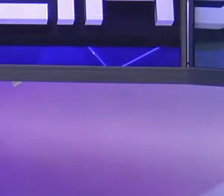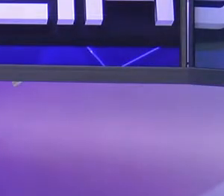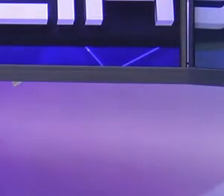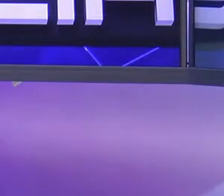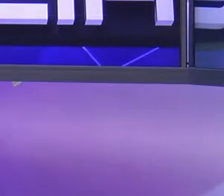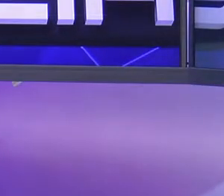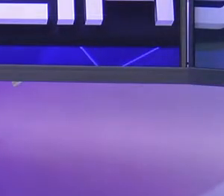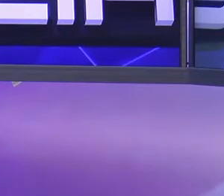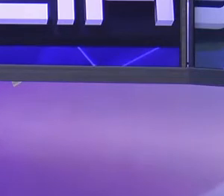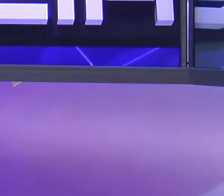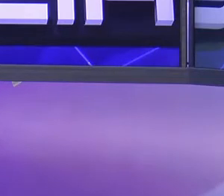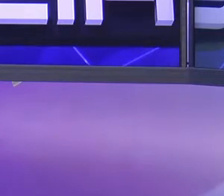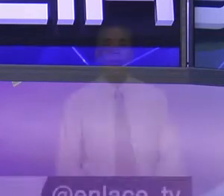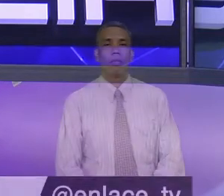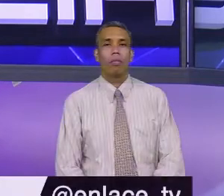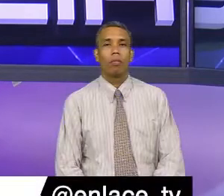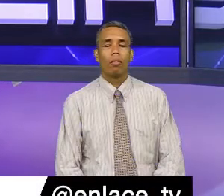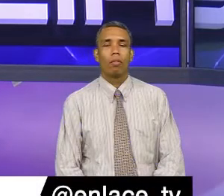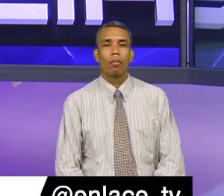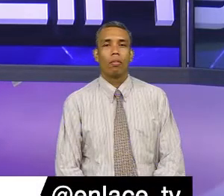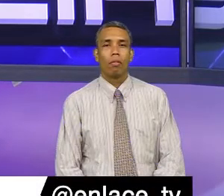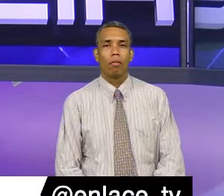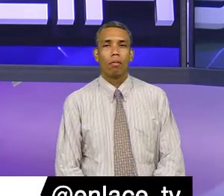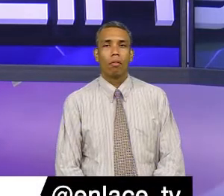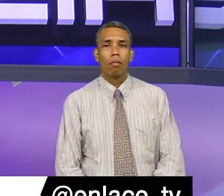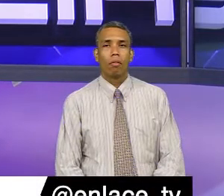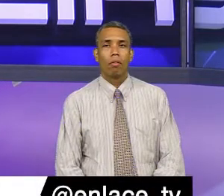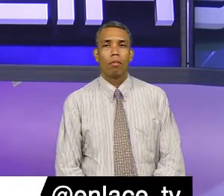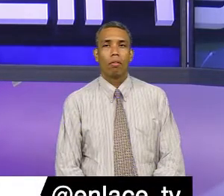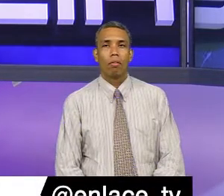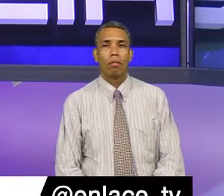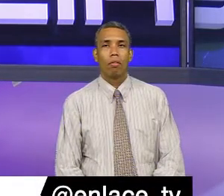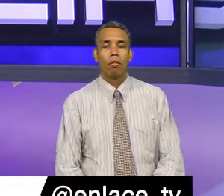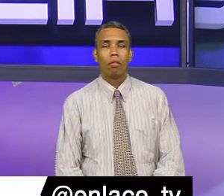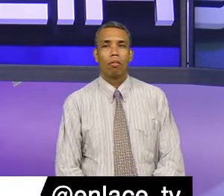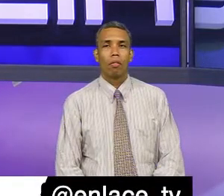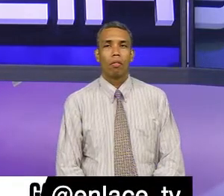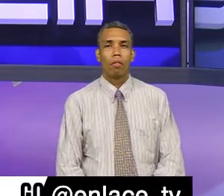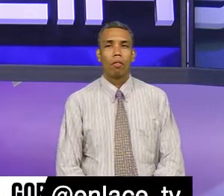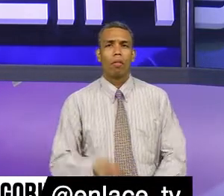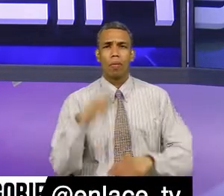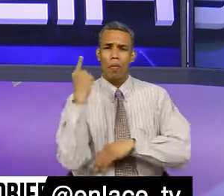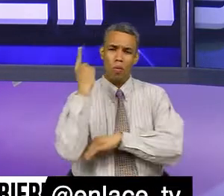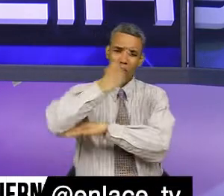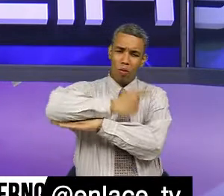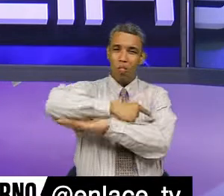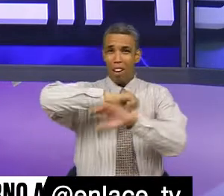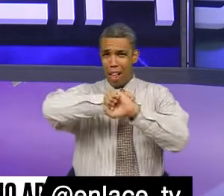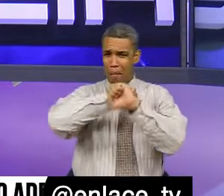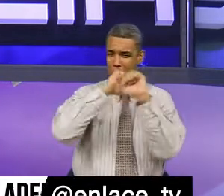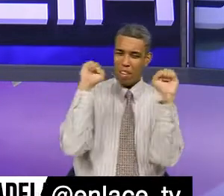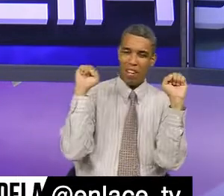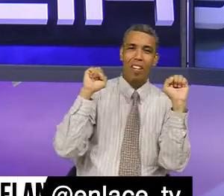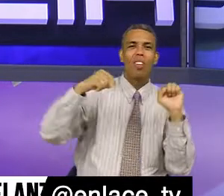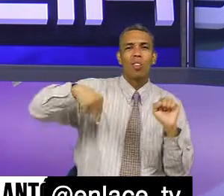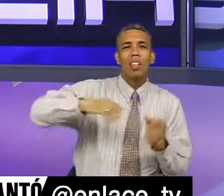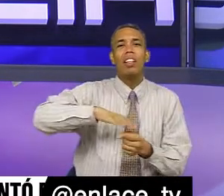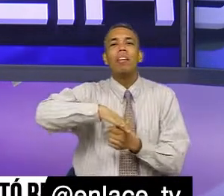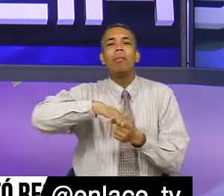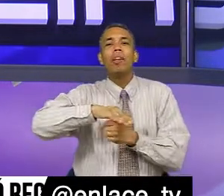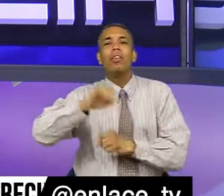Gracias por continuar con nosotros en Enlace Noticias. Se realizó durante toda la mañana una jornada de limpieza y embellecimiento en el barrio